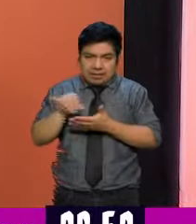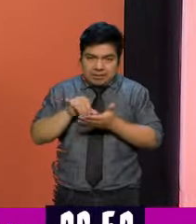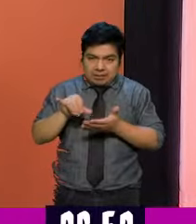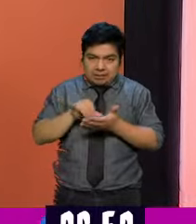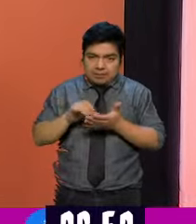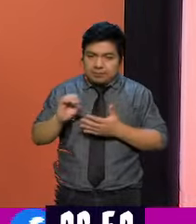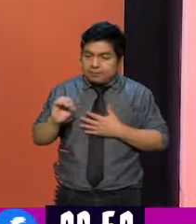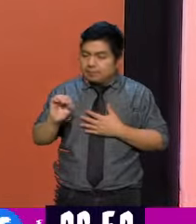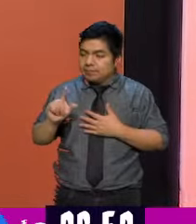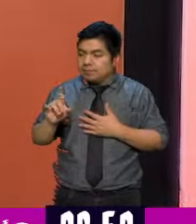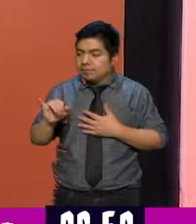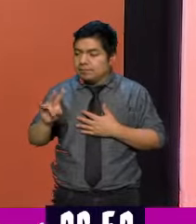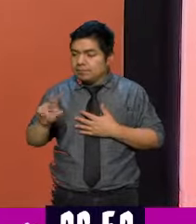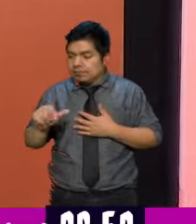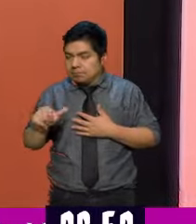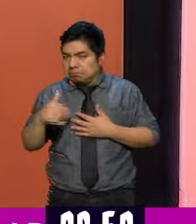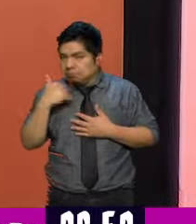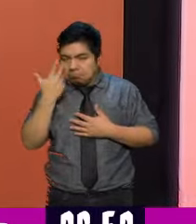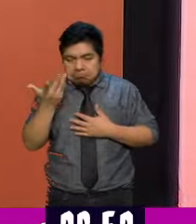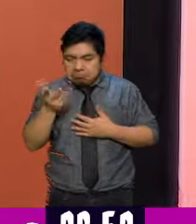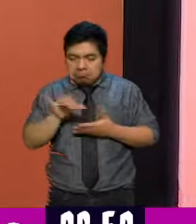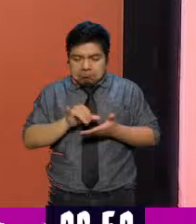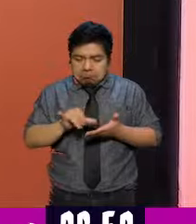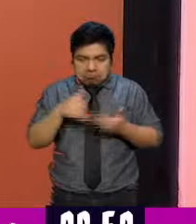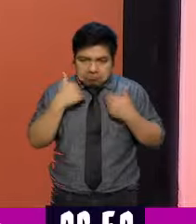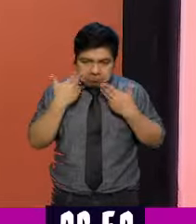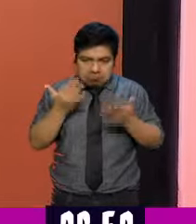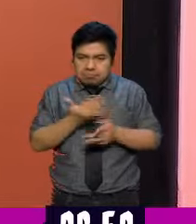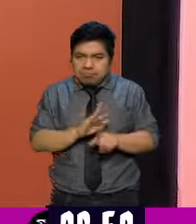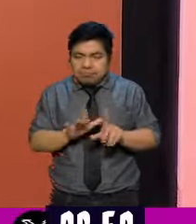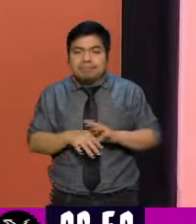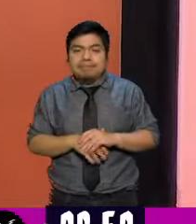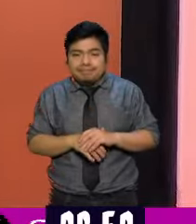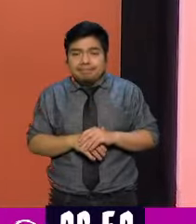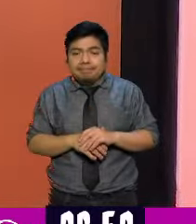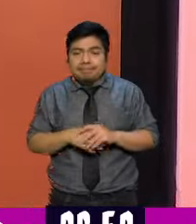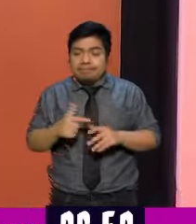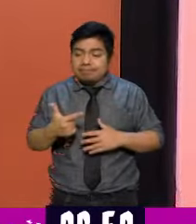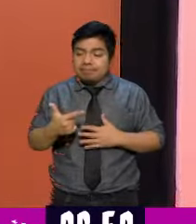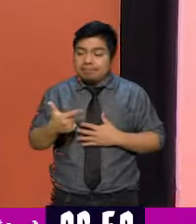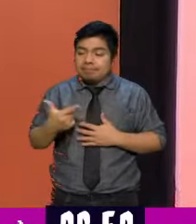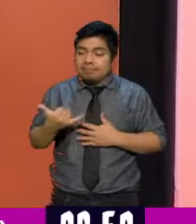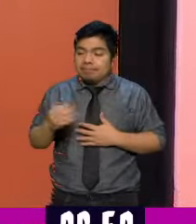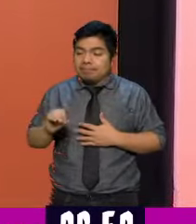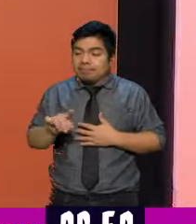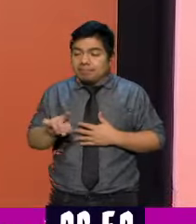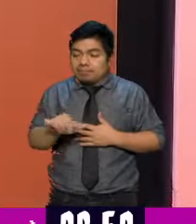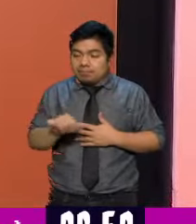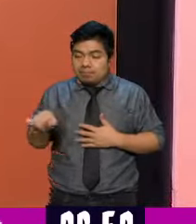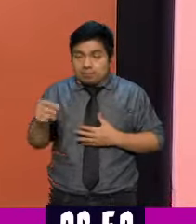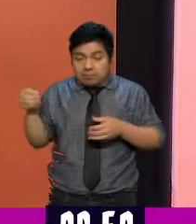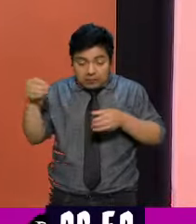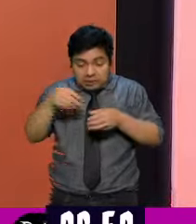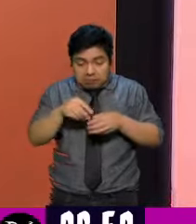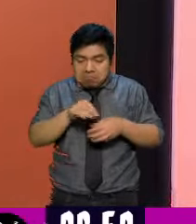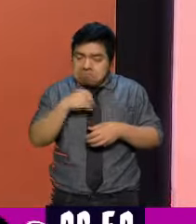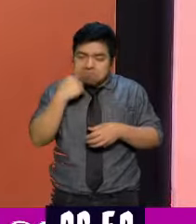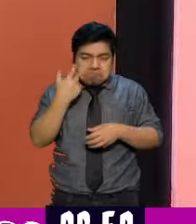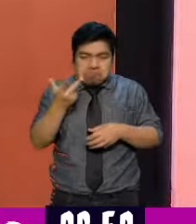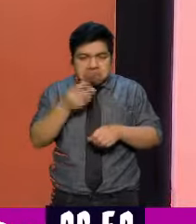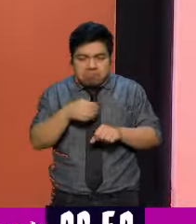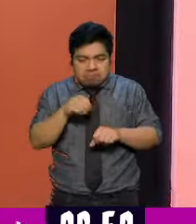Ok. Pero pueden utilizar el que tengan, ¿vale? Una característica de las gyozas es que lo pueden rellenar y hacer con lo que quieran. A ver, tú procedes.